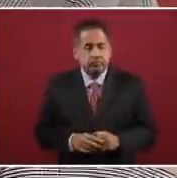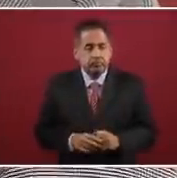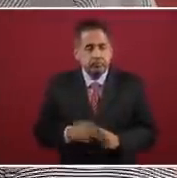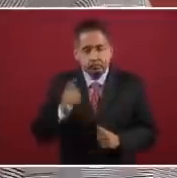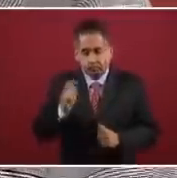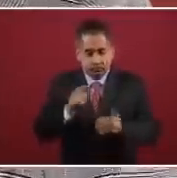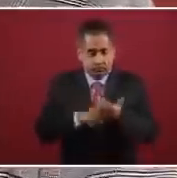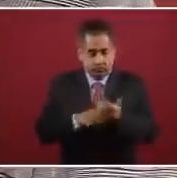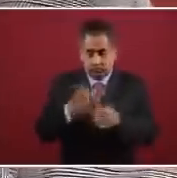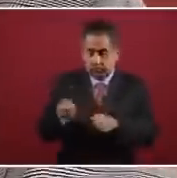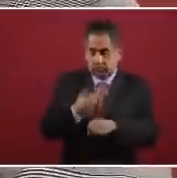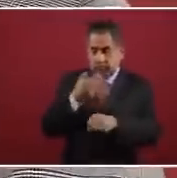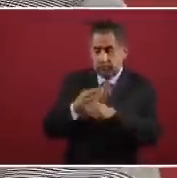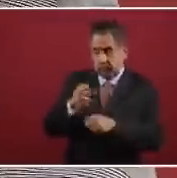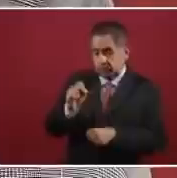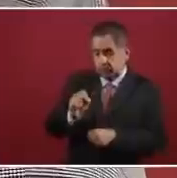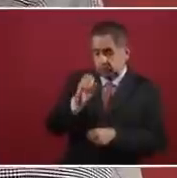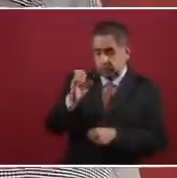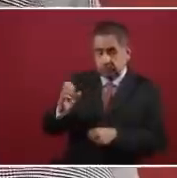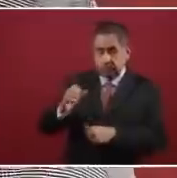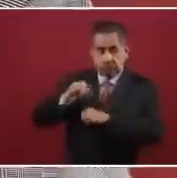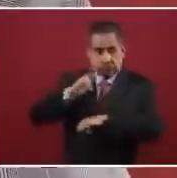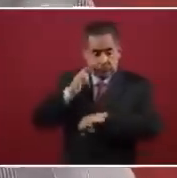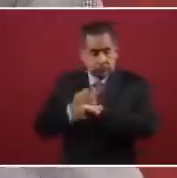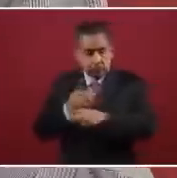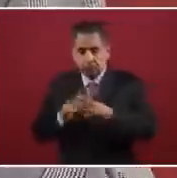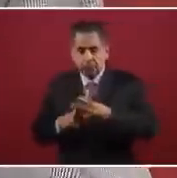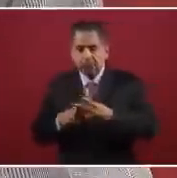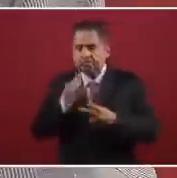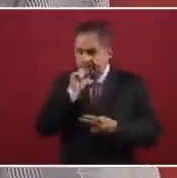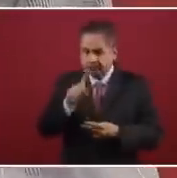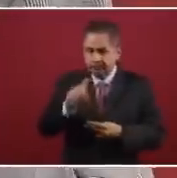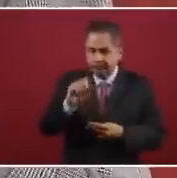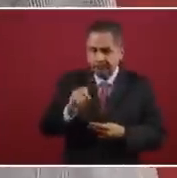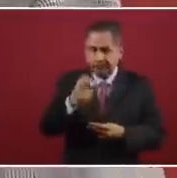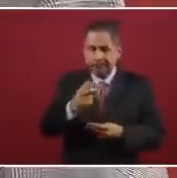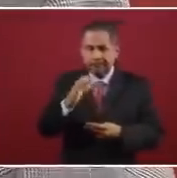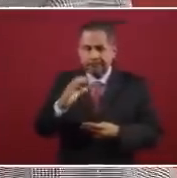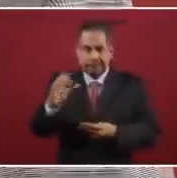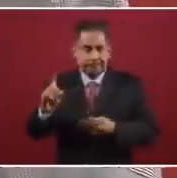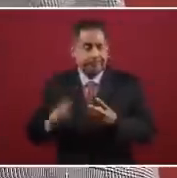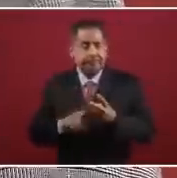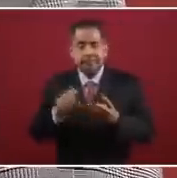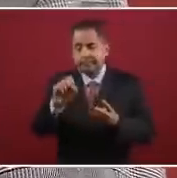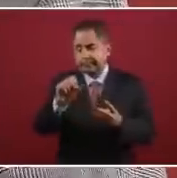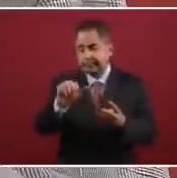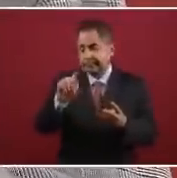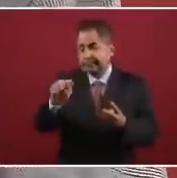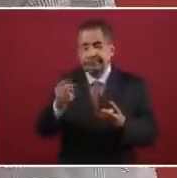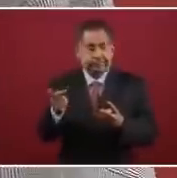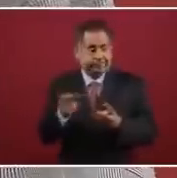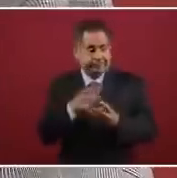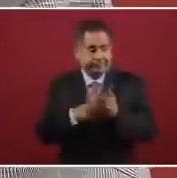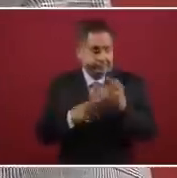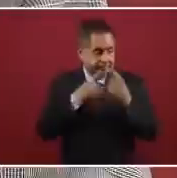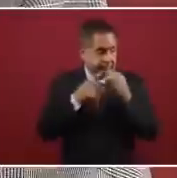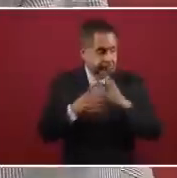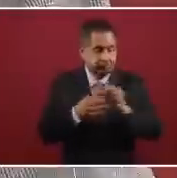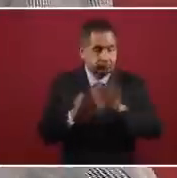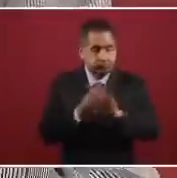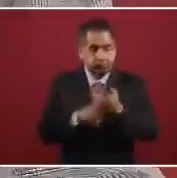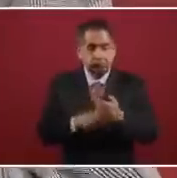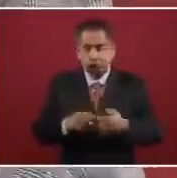corresponde a la Secretaría de Economía, sino también a la Secretaría de Hacienda a través del SAT y de Aduanas. Entonces, el